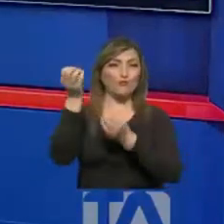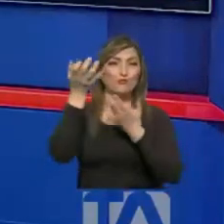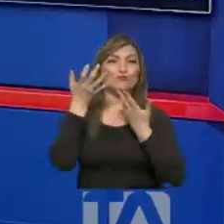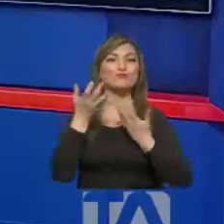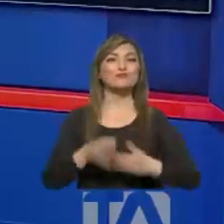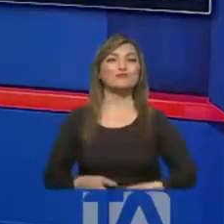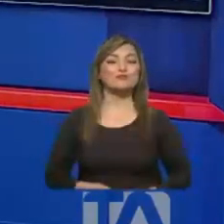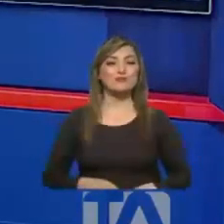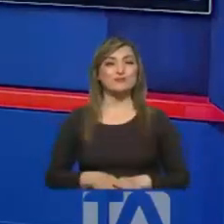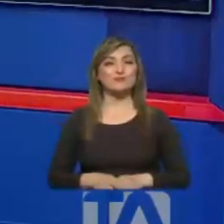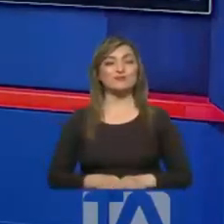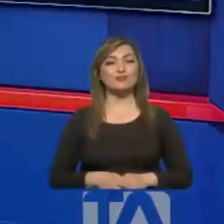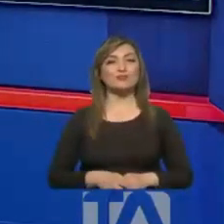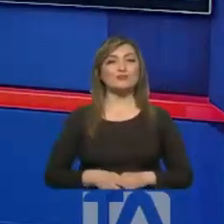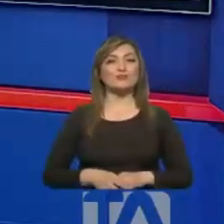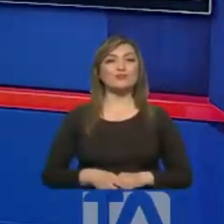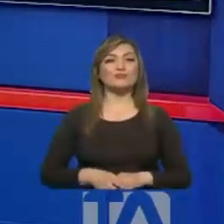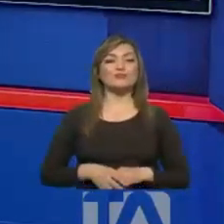cuéntanos.